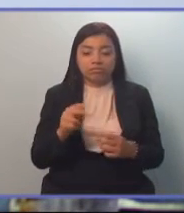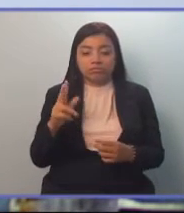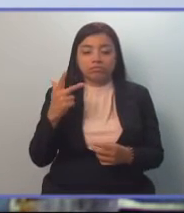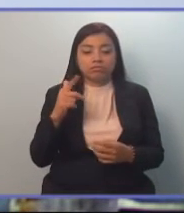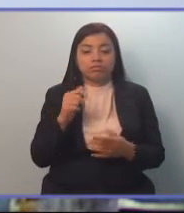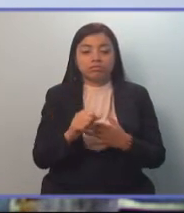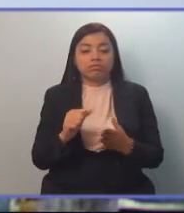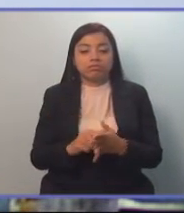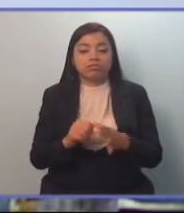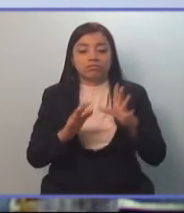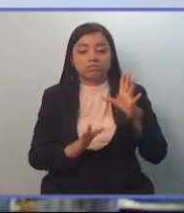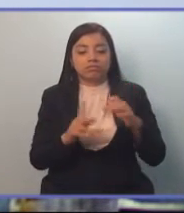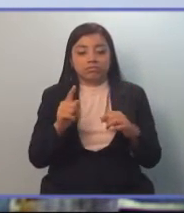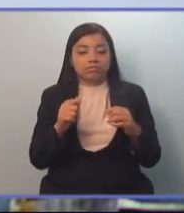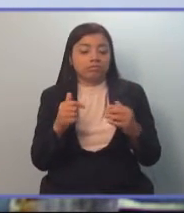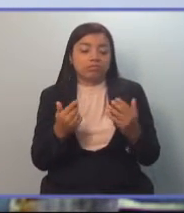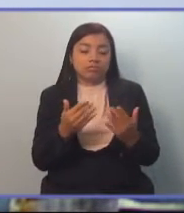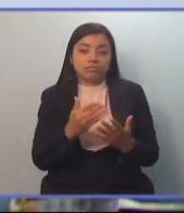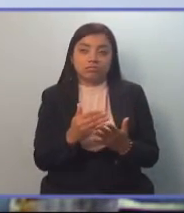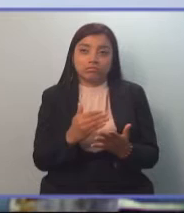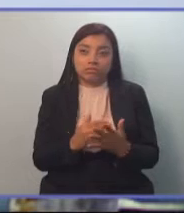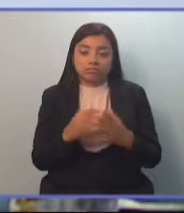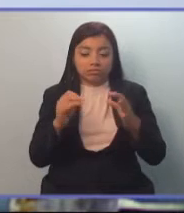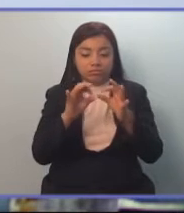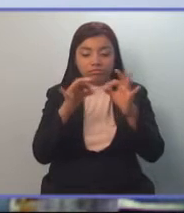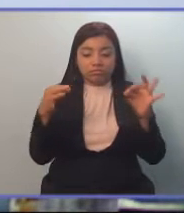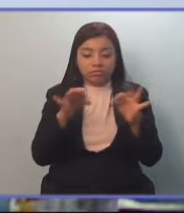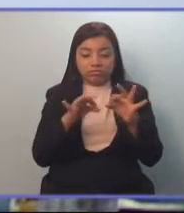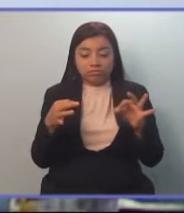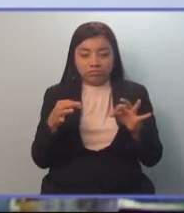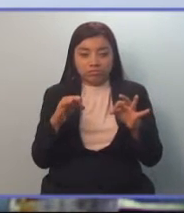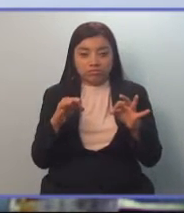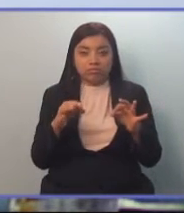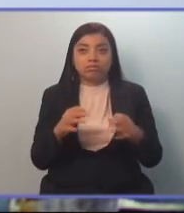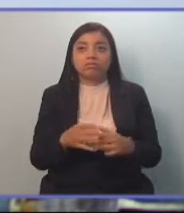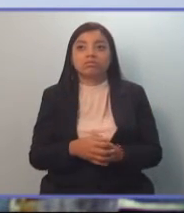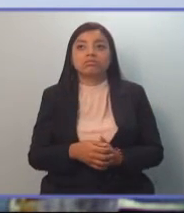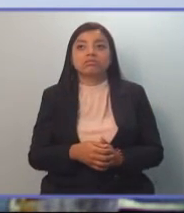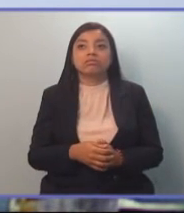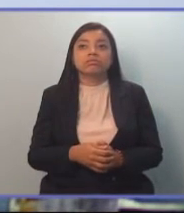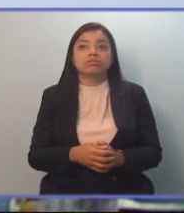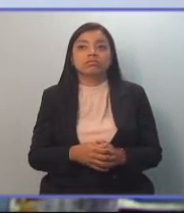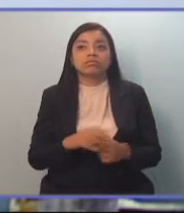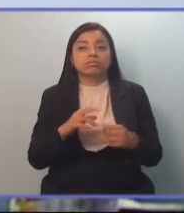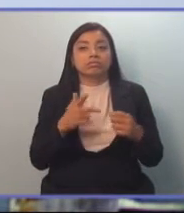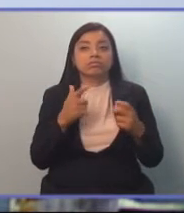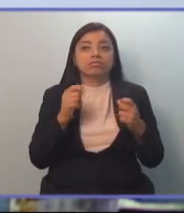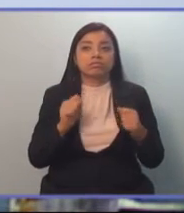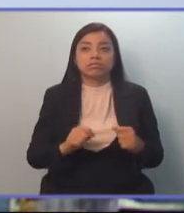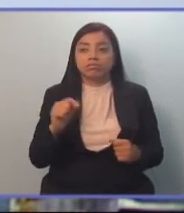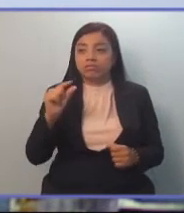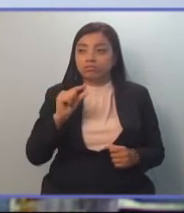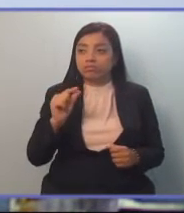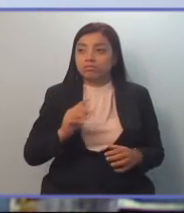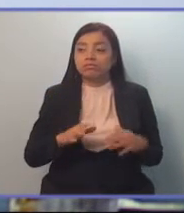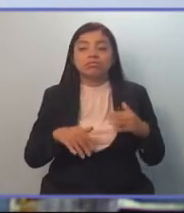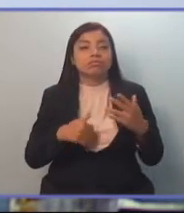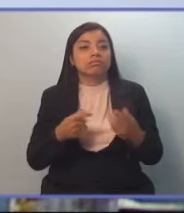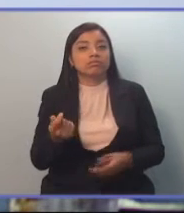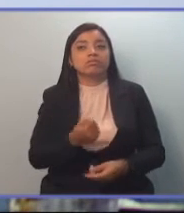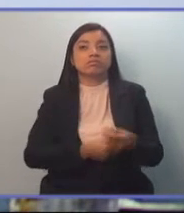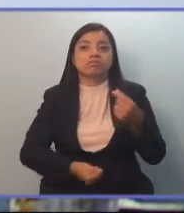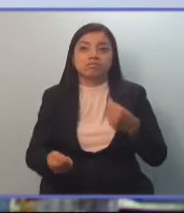artículo 11, quedando la redacción de la siguiente manera. 3. Permiso para